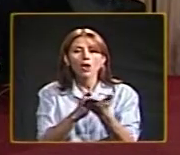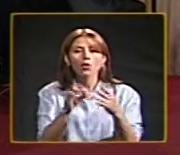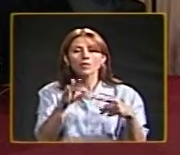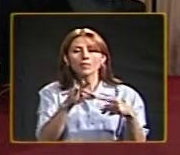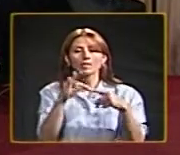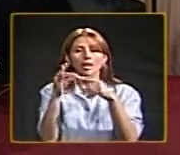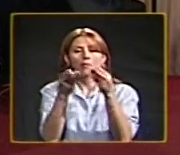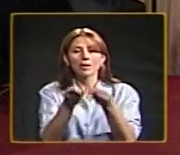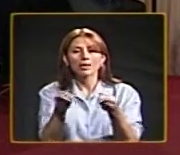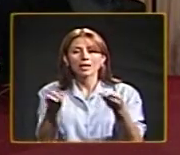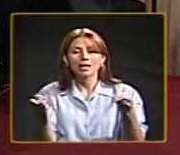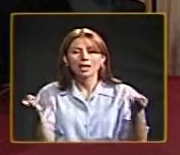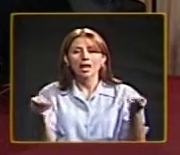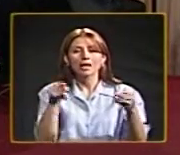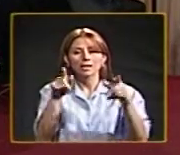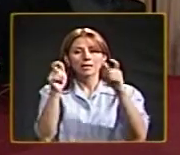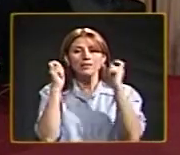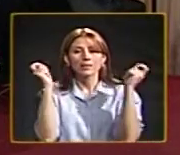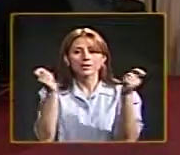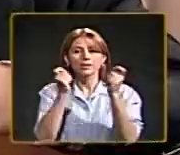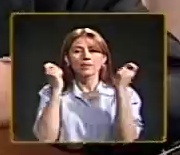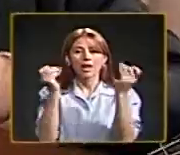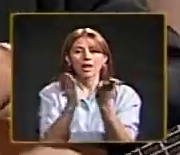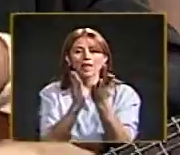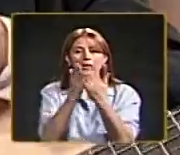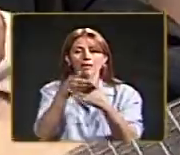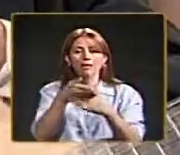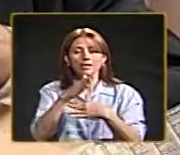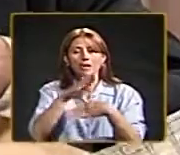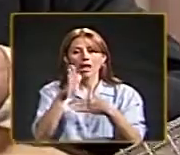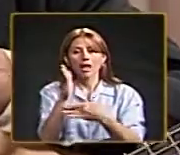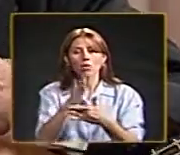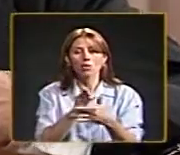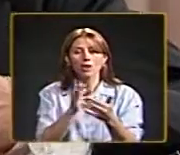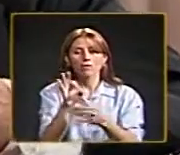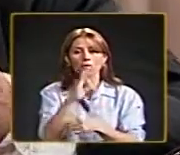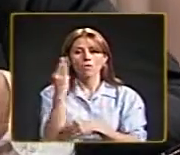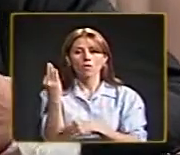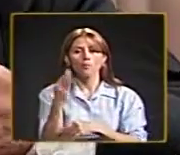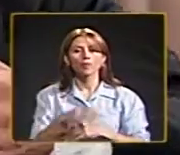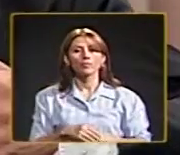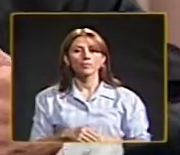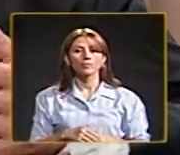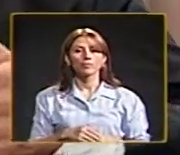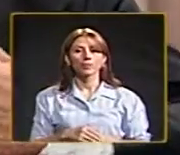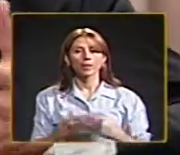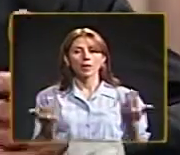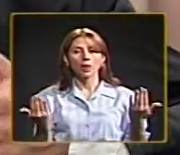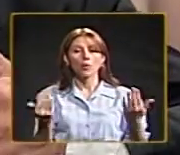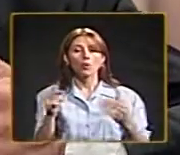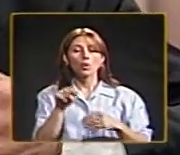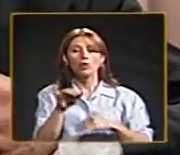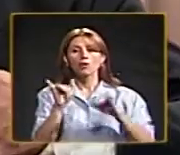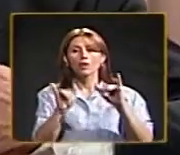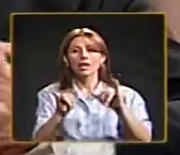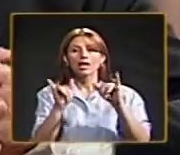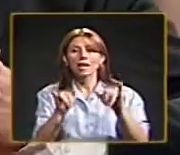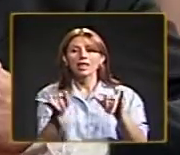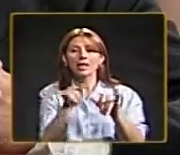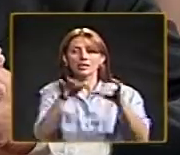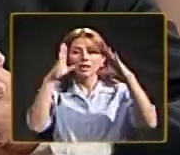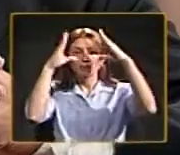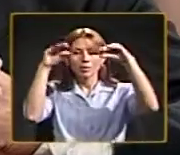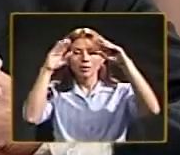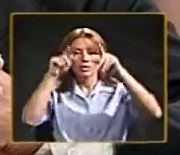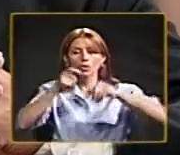de lo mostrado en el festival por alguna vía? Pues bueno, lo que queda son los reportes de la prensa que salieron, este tipo de cosas.